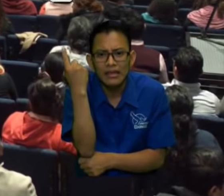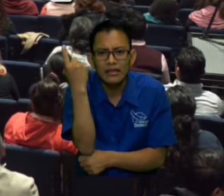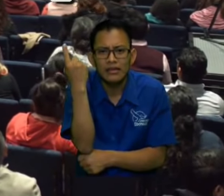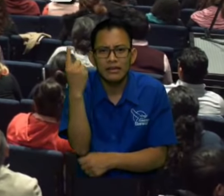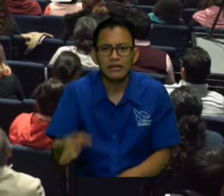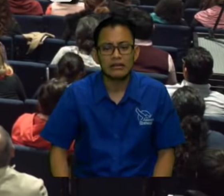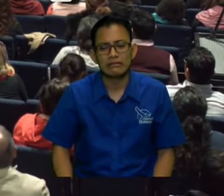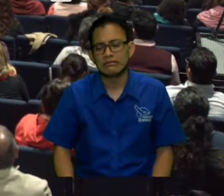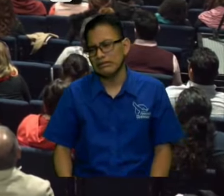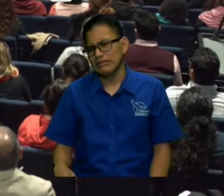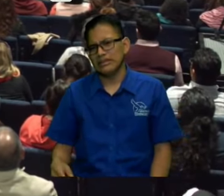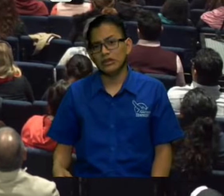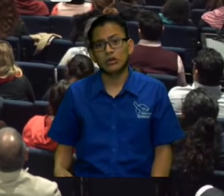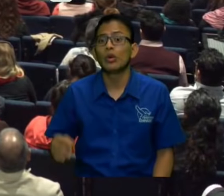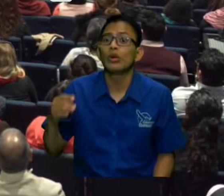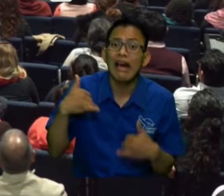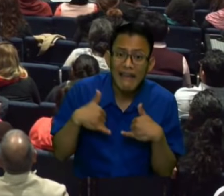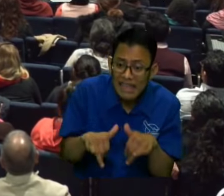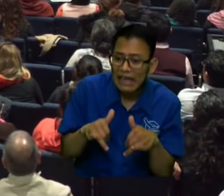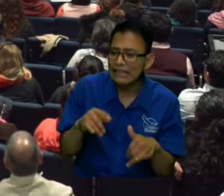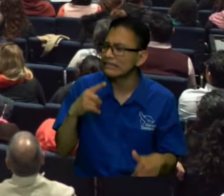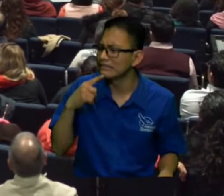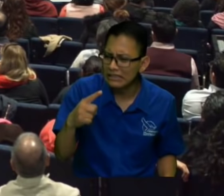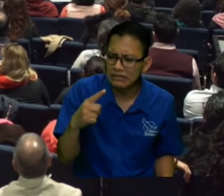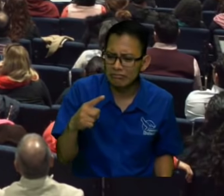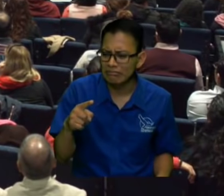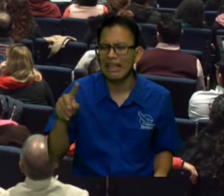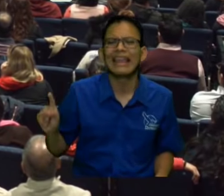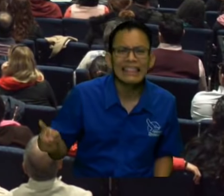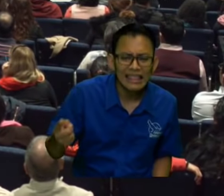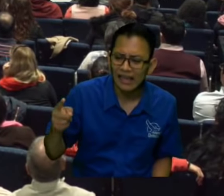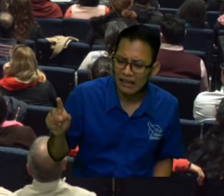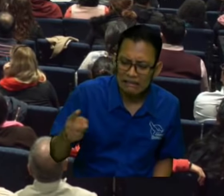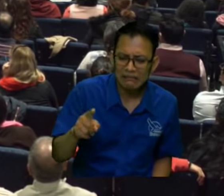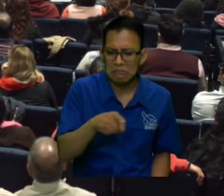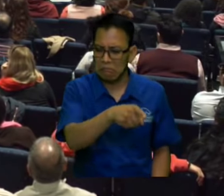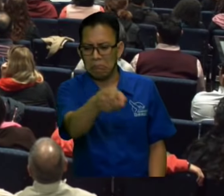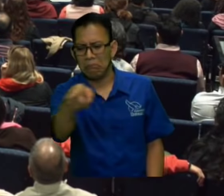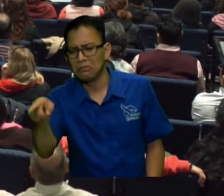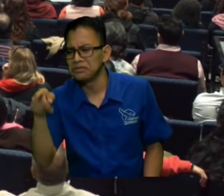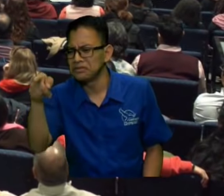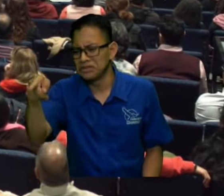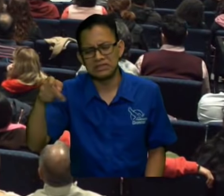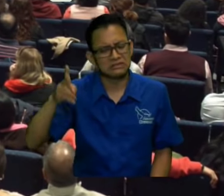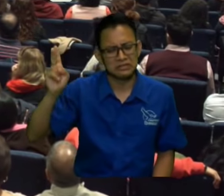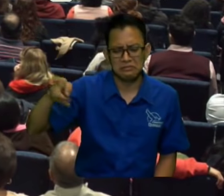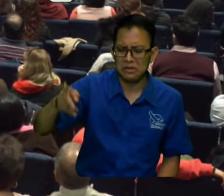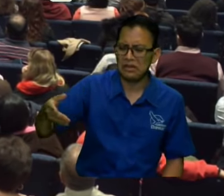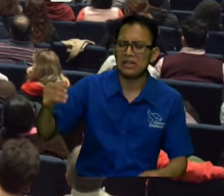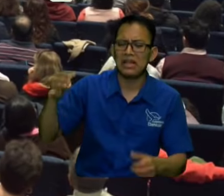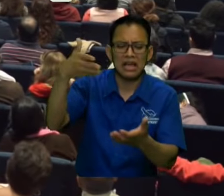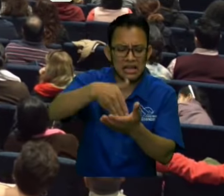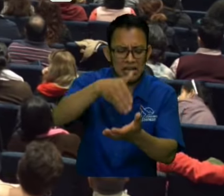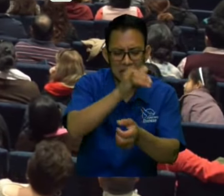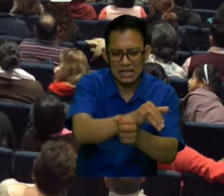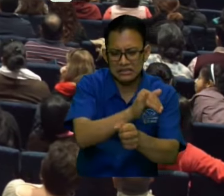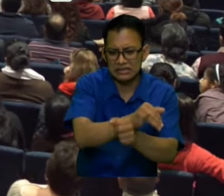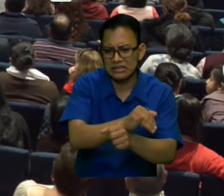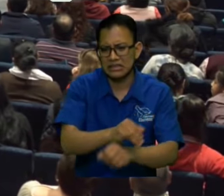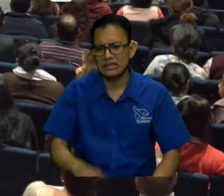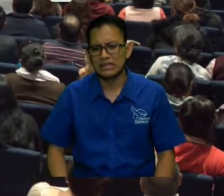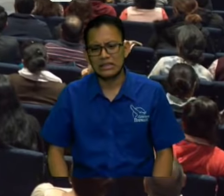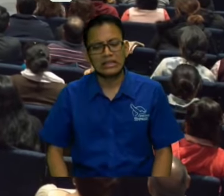a criticar a los que llegan constantemente y digan, no, lo que pasa es que la iglesia se debe salir de las